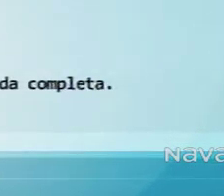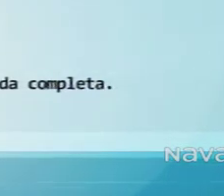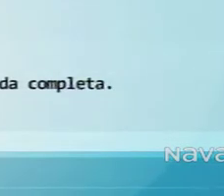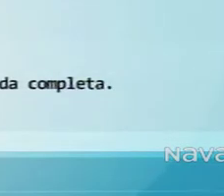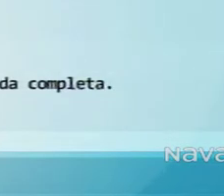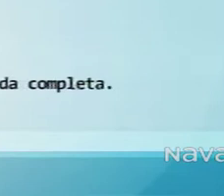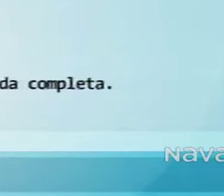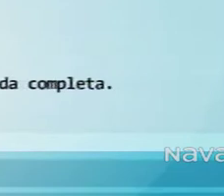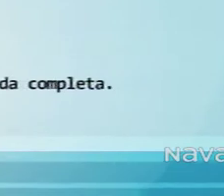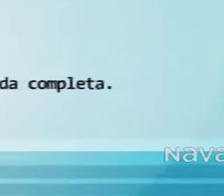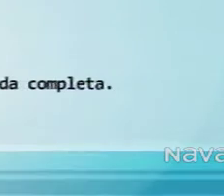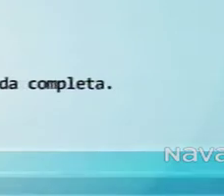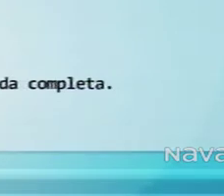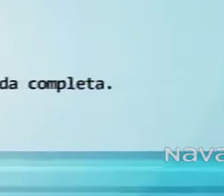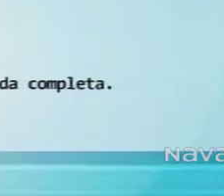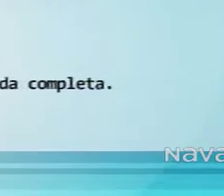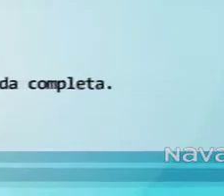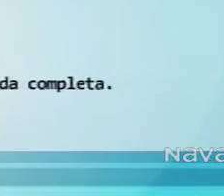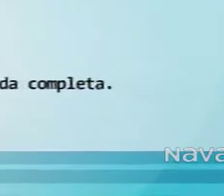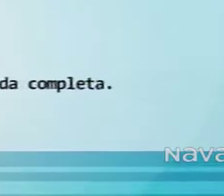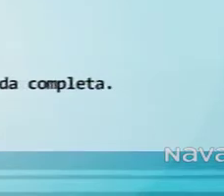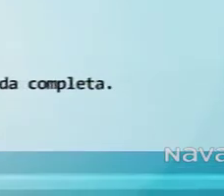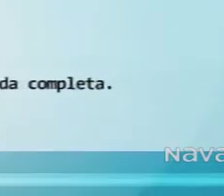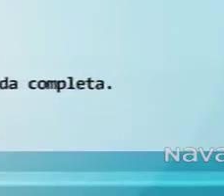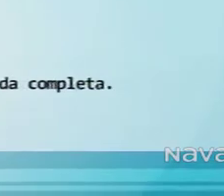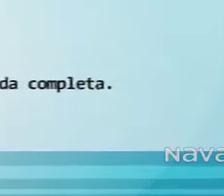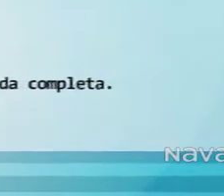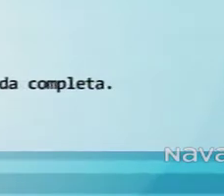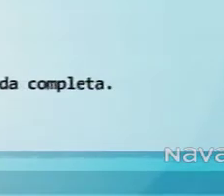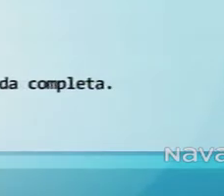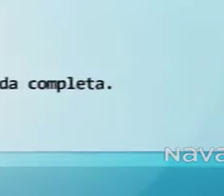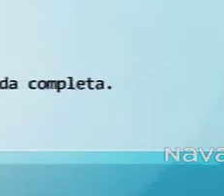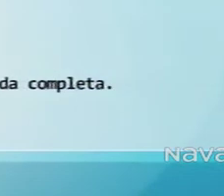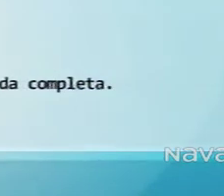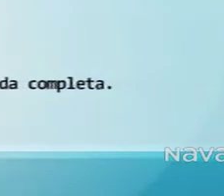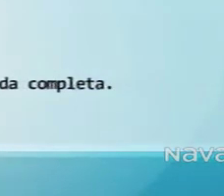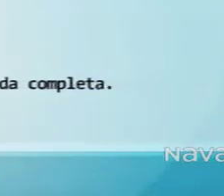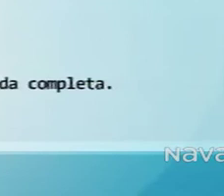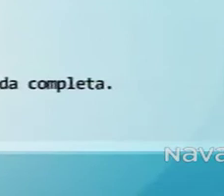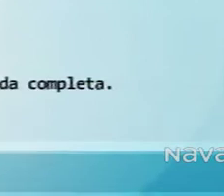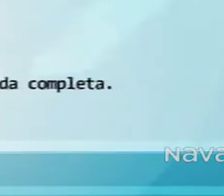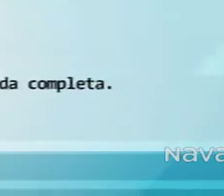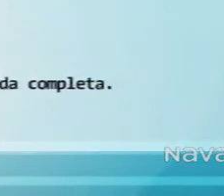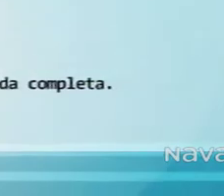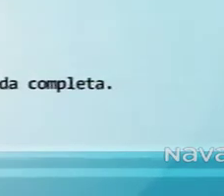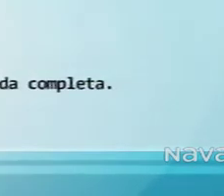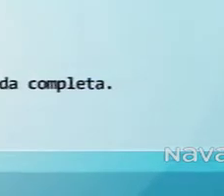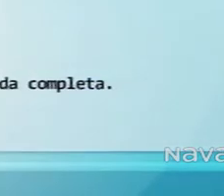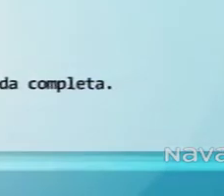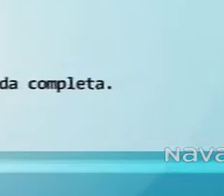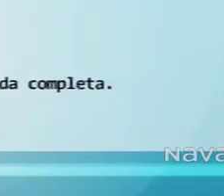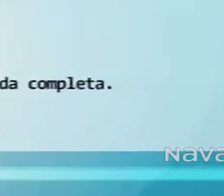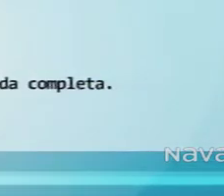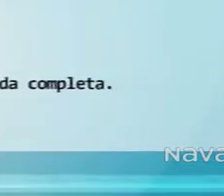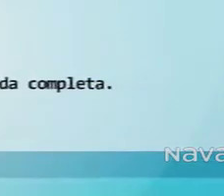licenciadas en bellas artes con especialidad en restauración de patrimonio artístico o diplomadas en conservación del patrimonio. Se